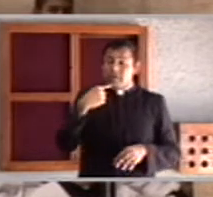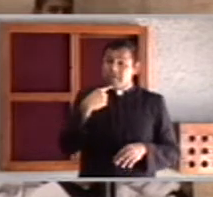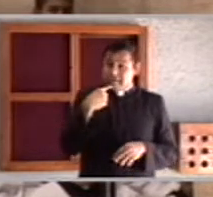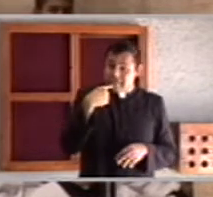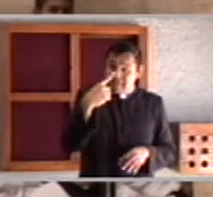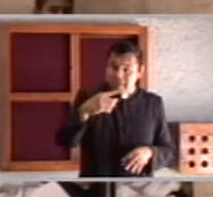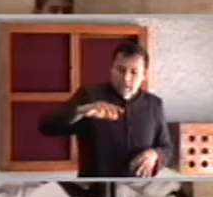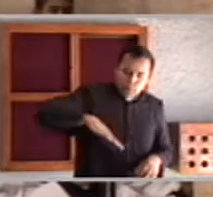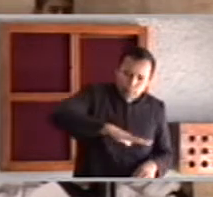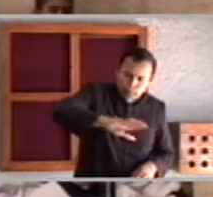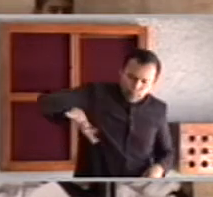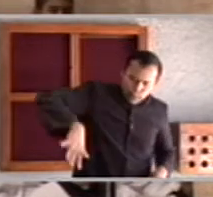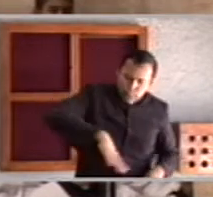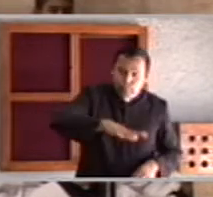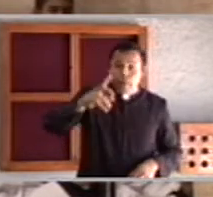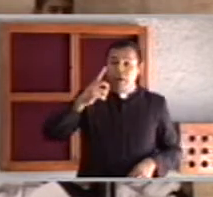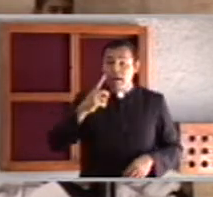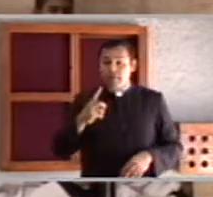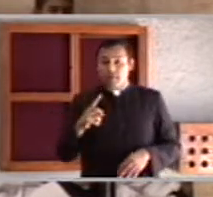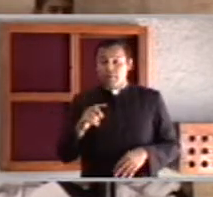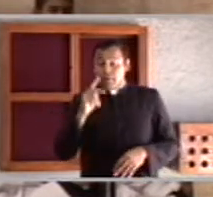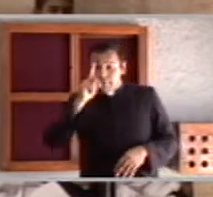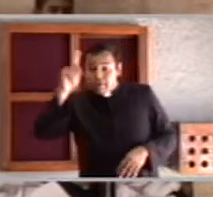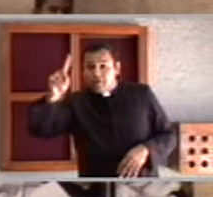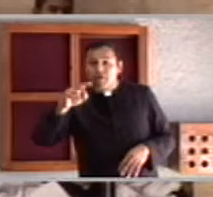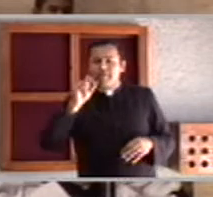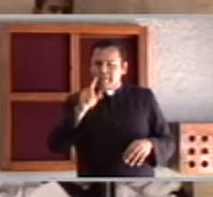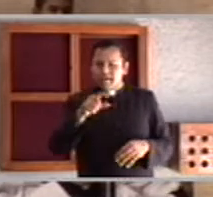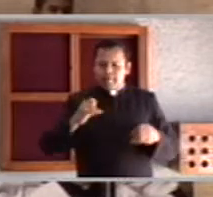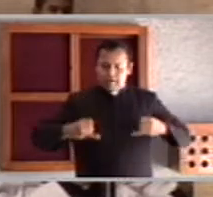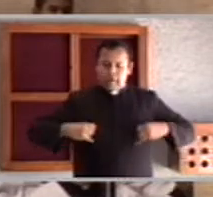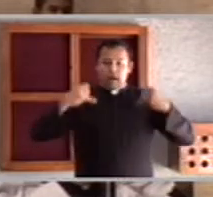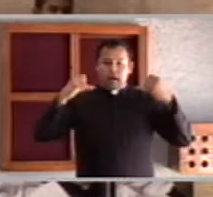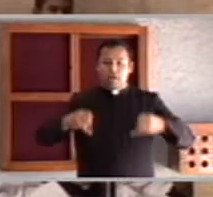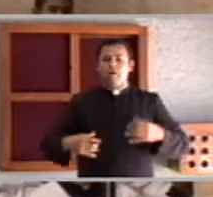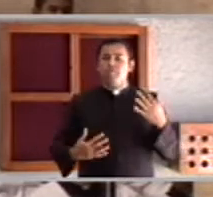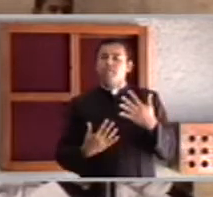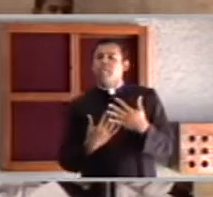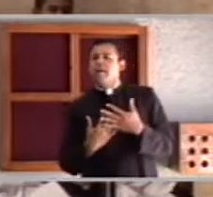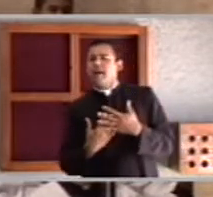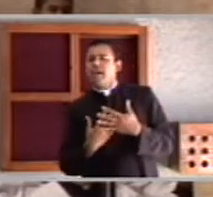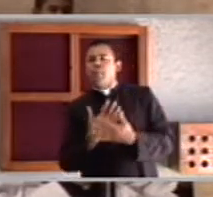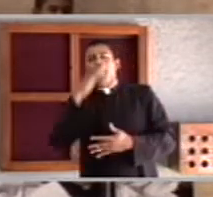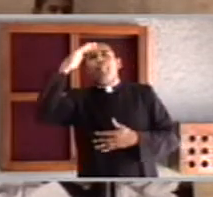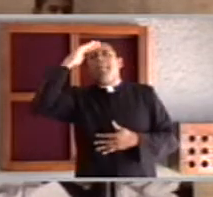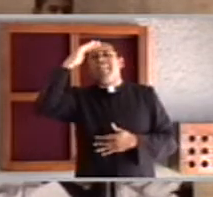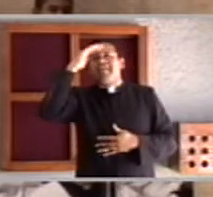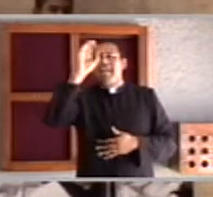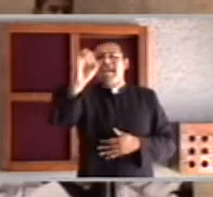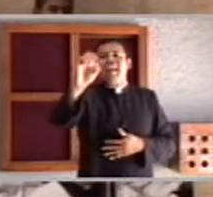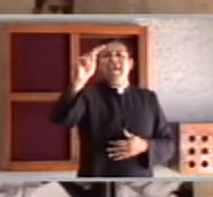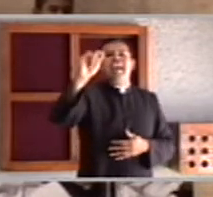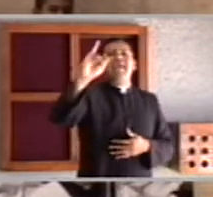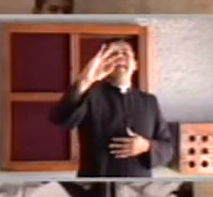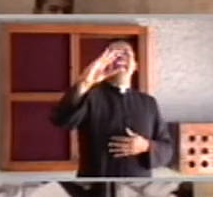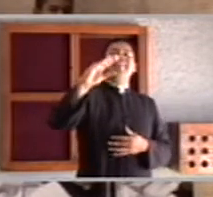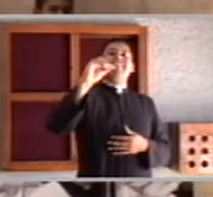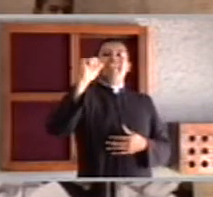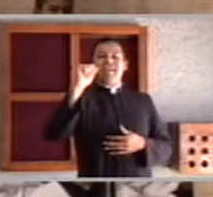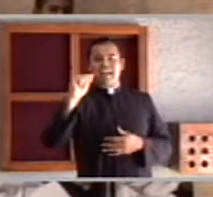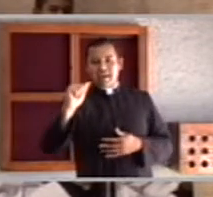Dios y a los jóvenes a una nueva ética, a un nuevo